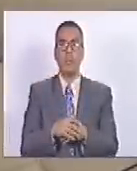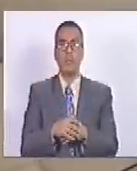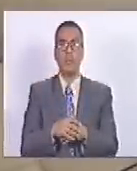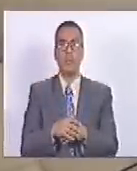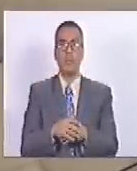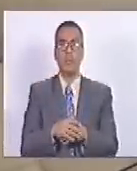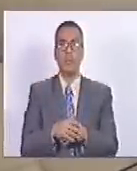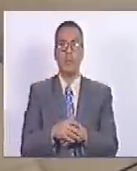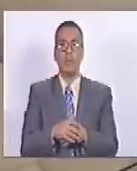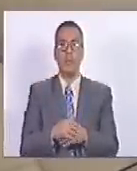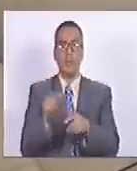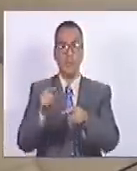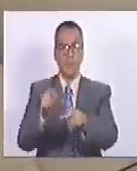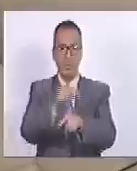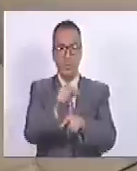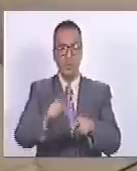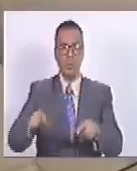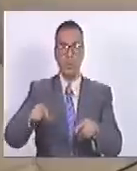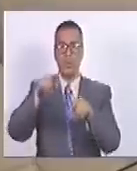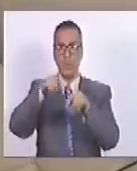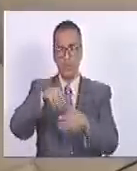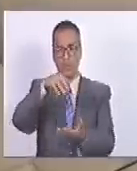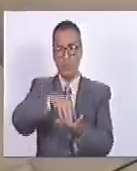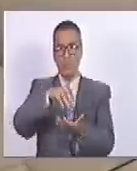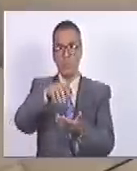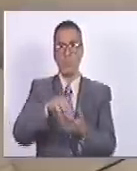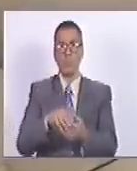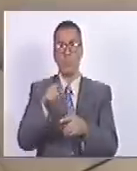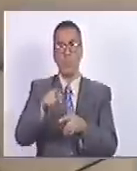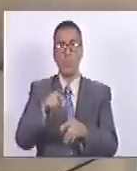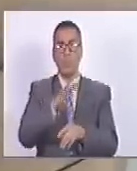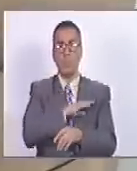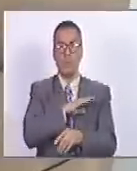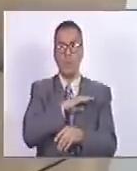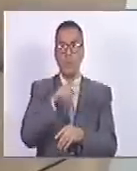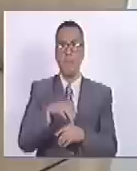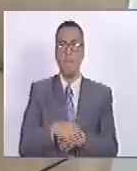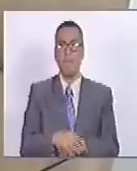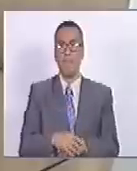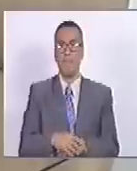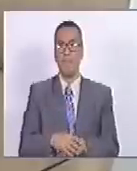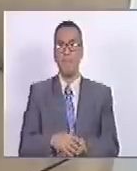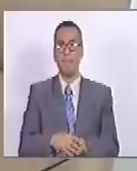de habitantes originarios de esta tierra.